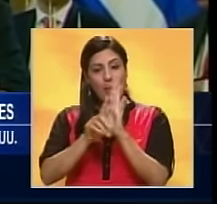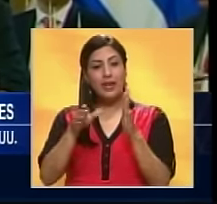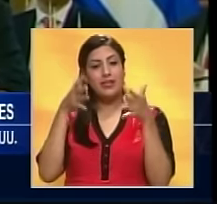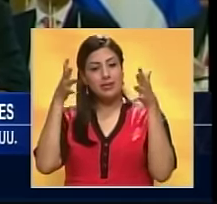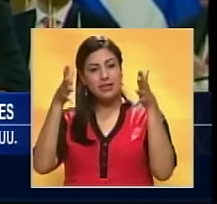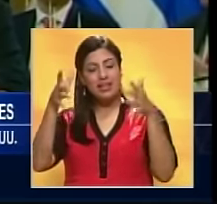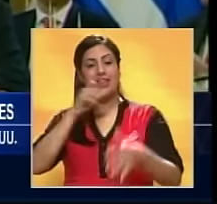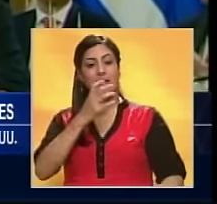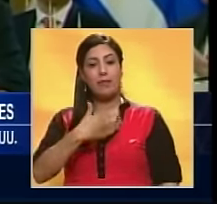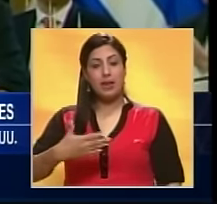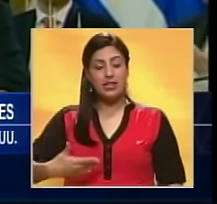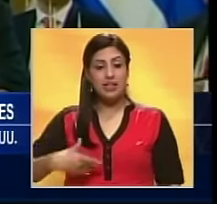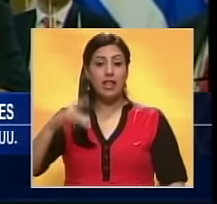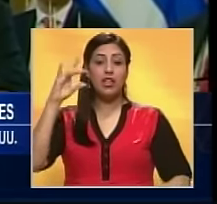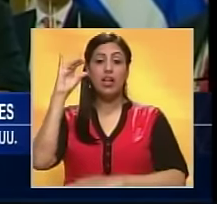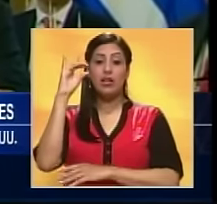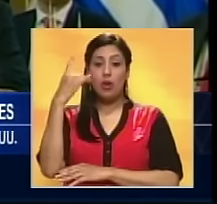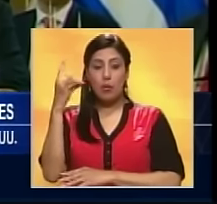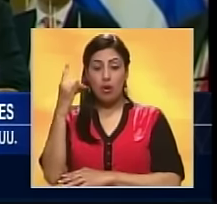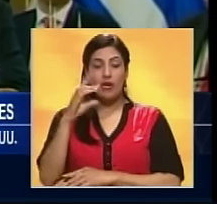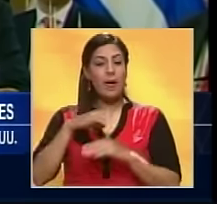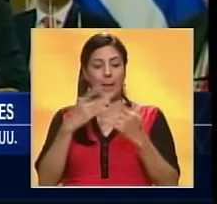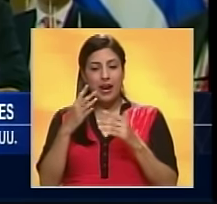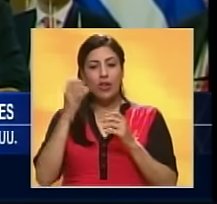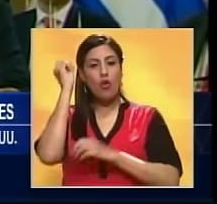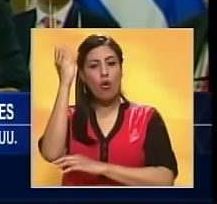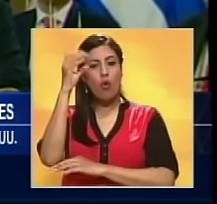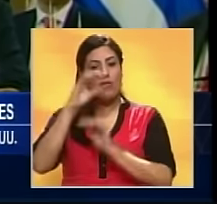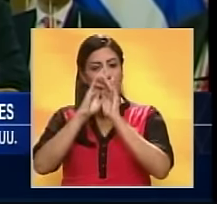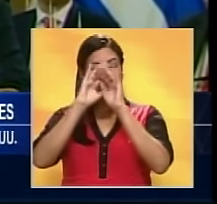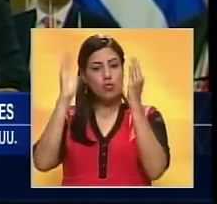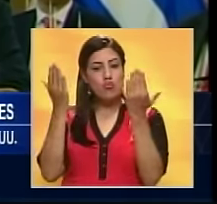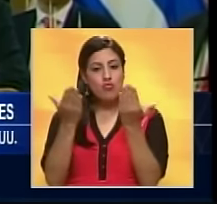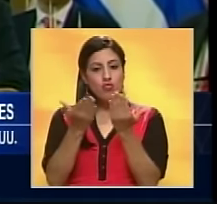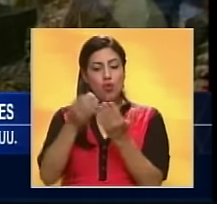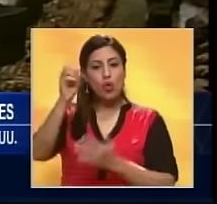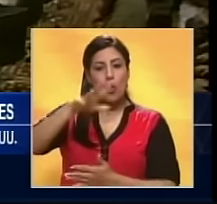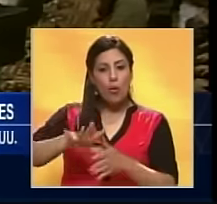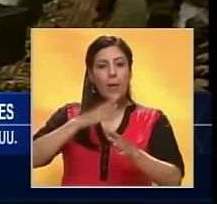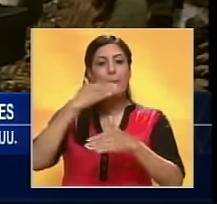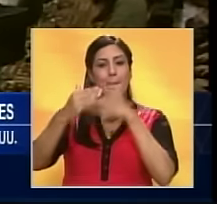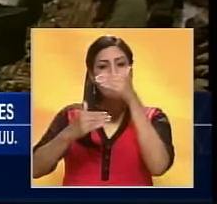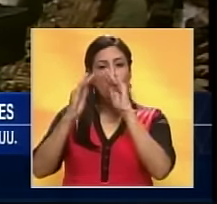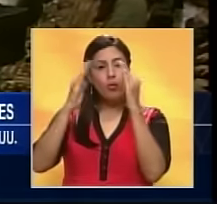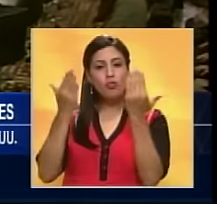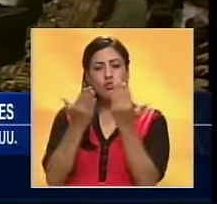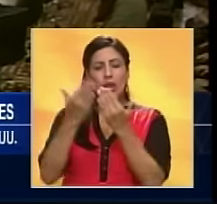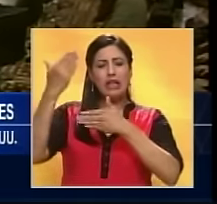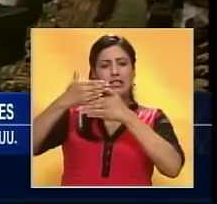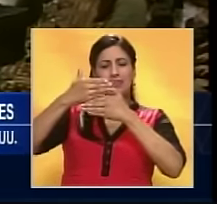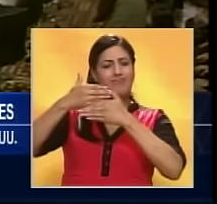convocatoria que hace el presidente boliviano Evo Morales para la Conferencia Mundial de Pueblos por un Mundo Sin